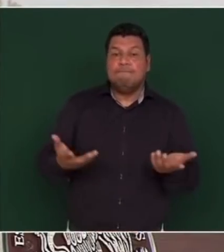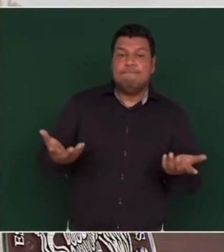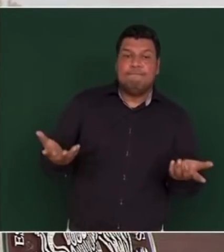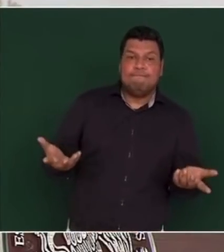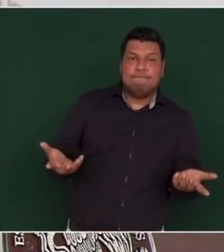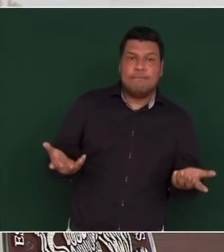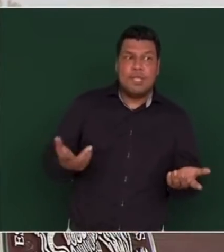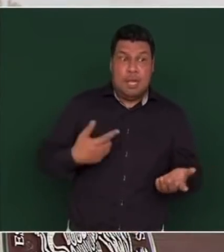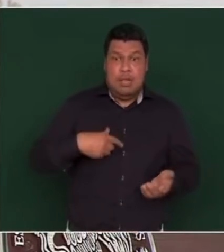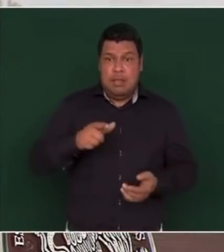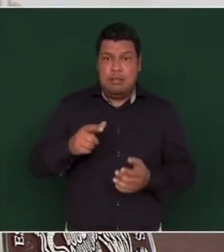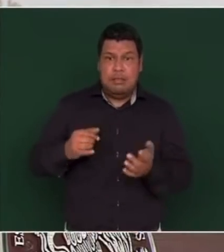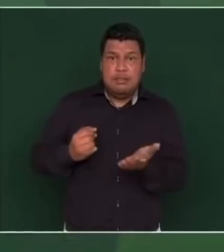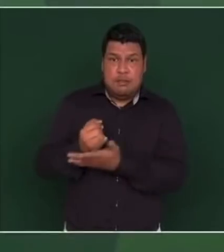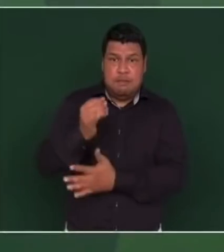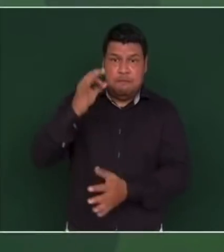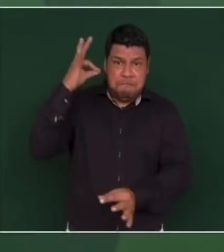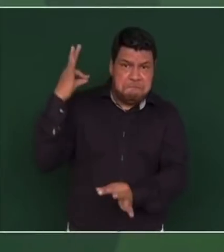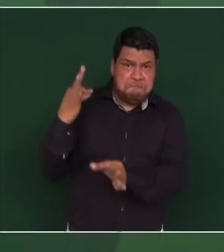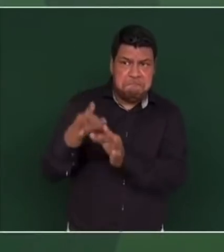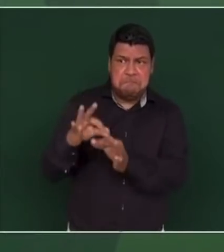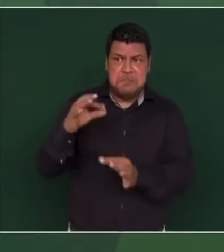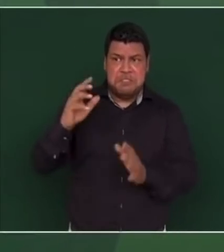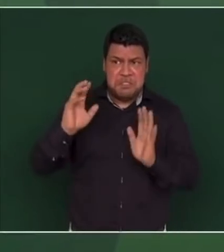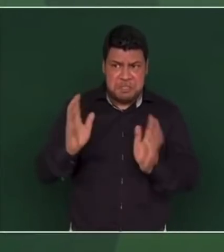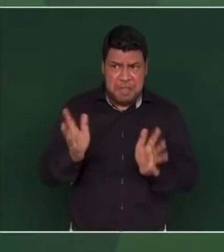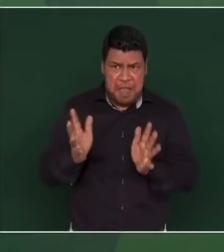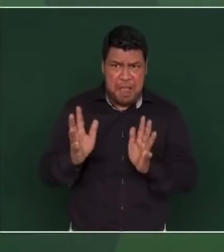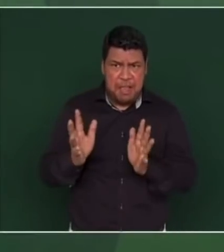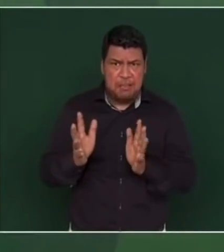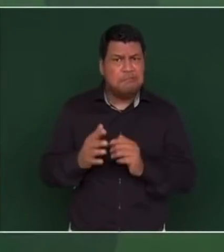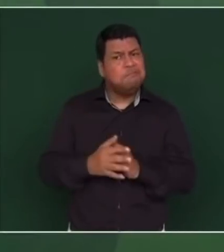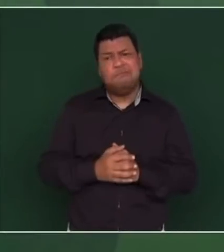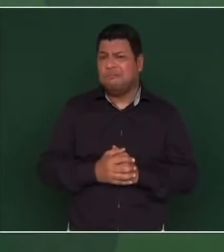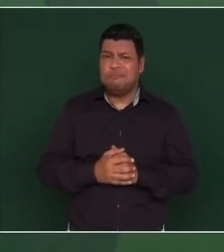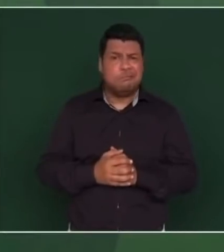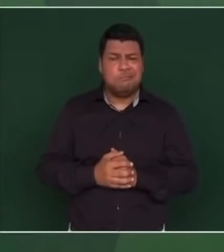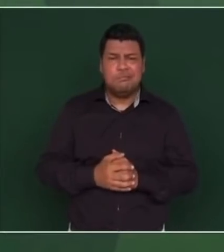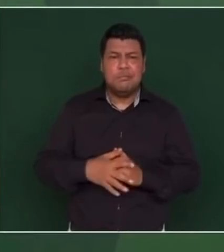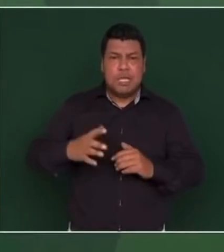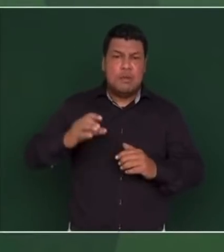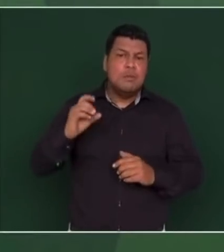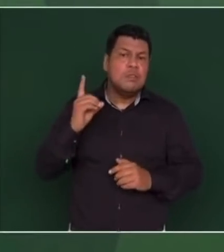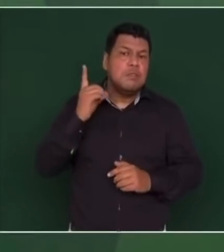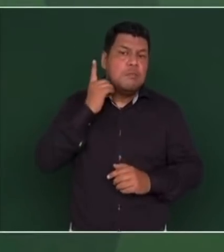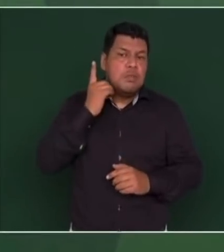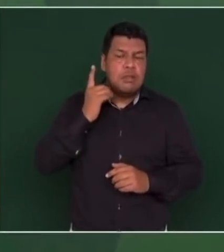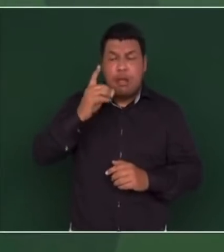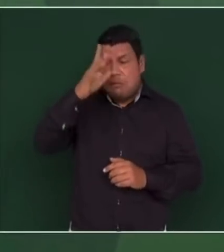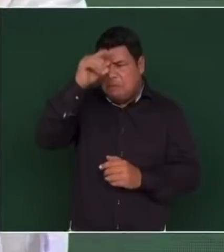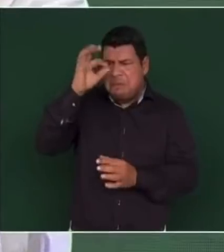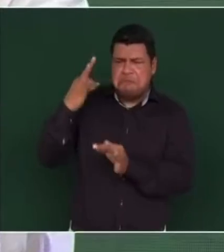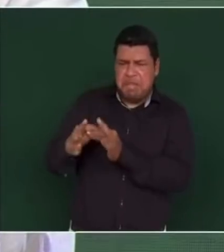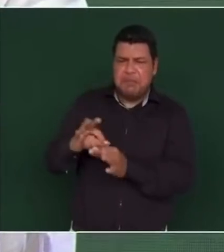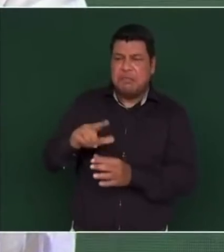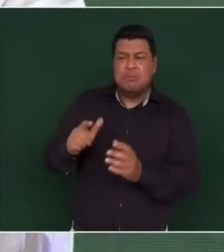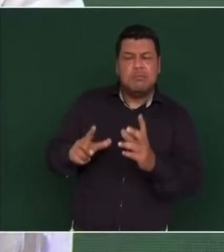todavía no se aprobó, o se aprobó en el Senado y pasó a la Cámara de Diputados y se